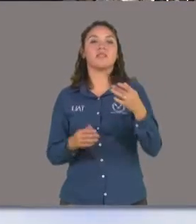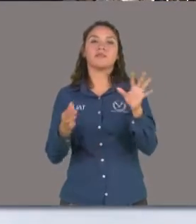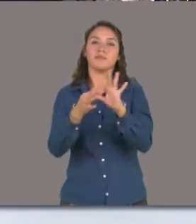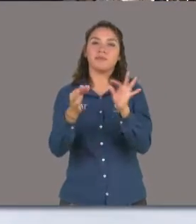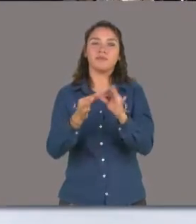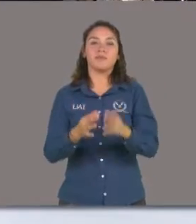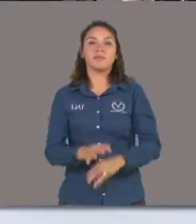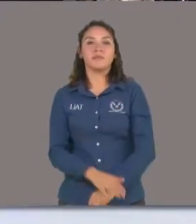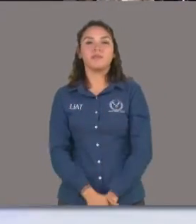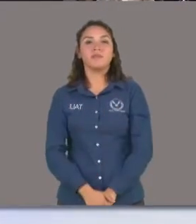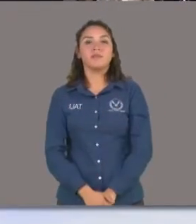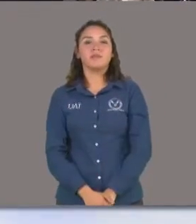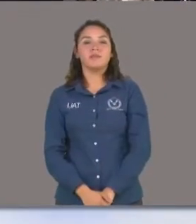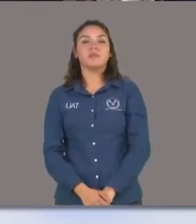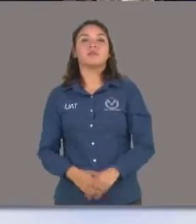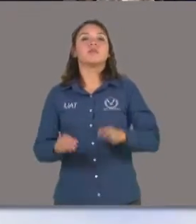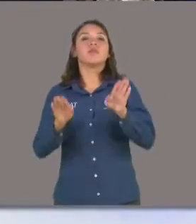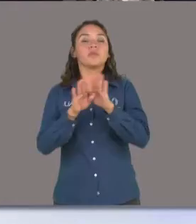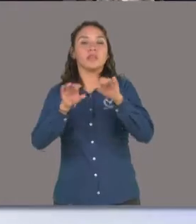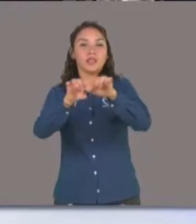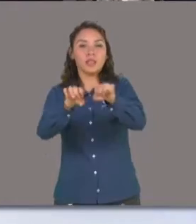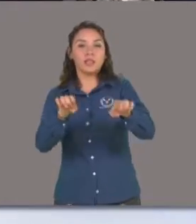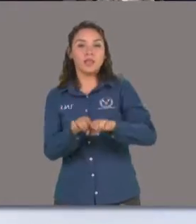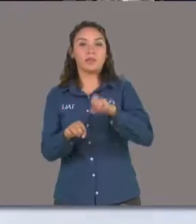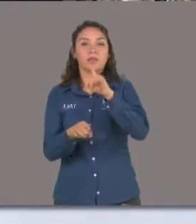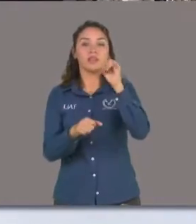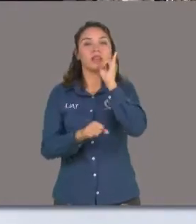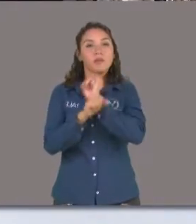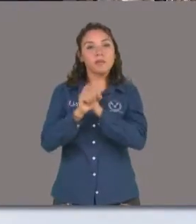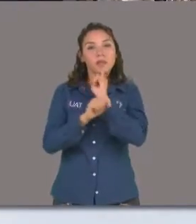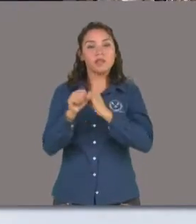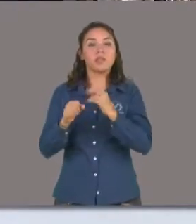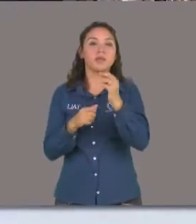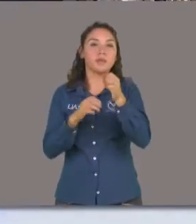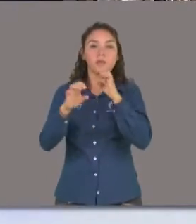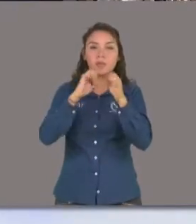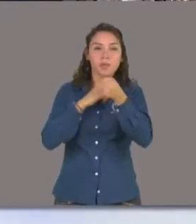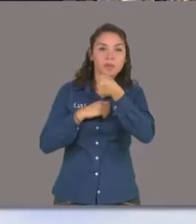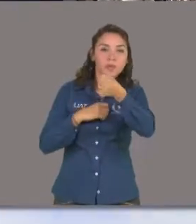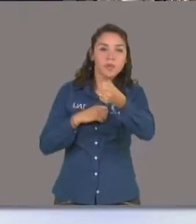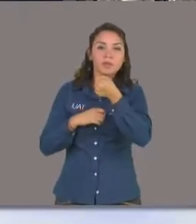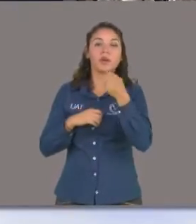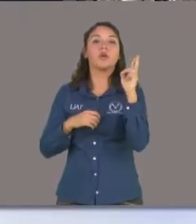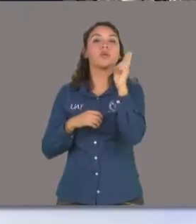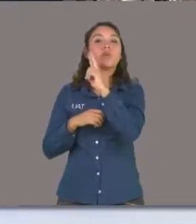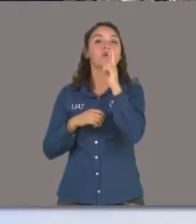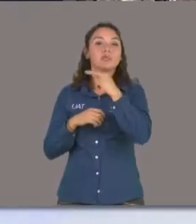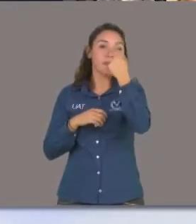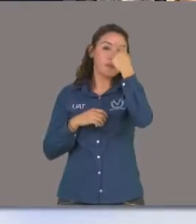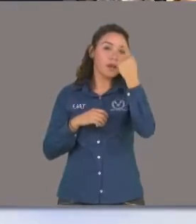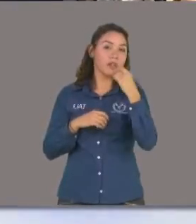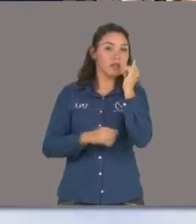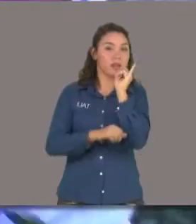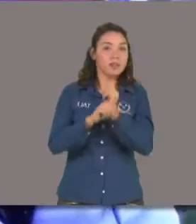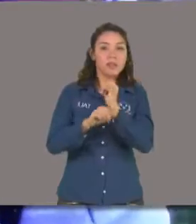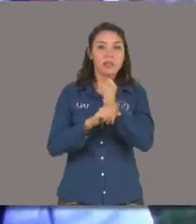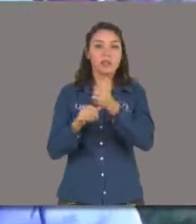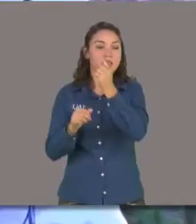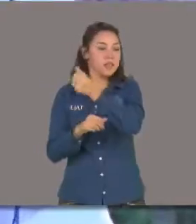zonas agrícolas y forestales. Asimismo, conocerán los laboratorios y campos experimentales de nuestra universidad. Aquí los detalles.